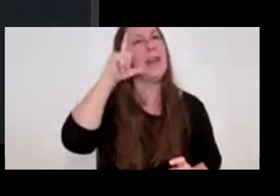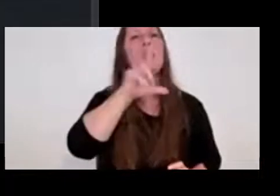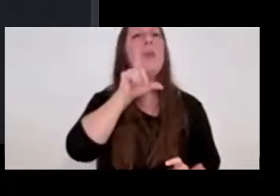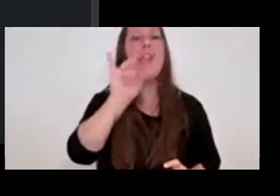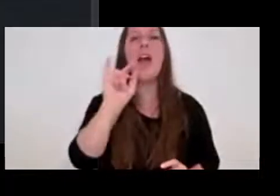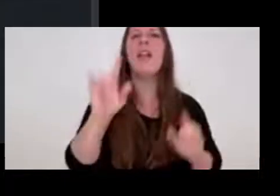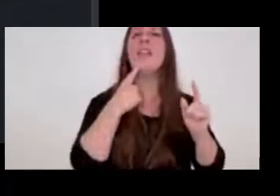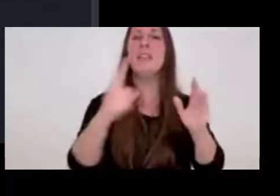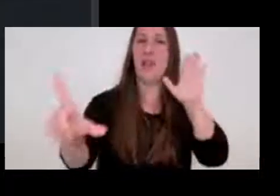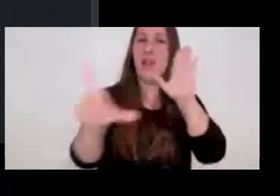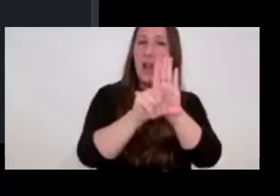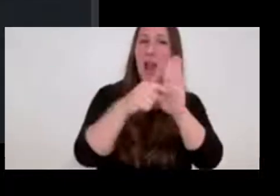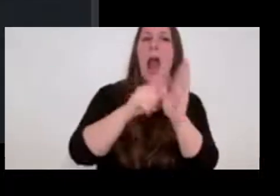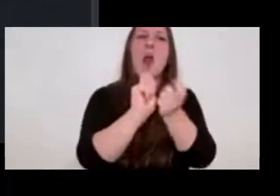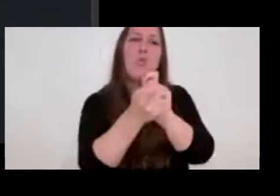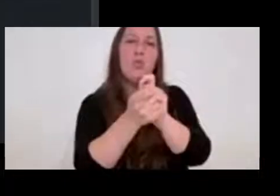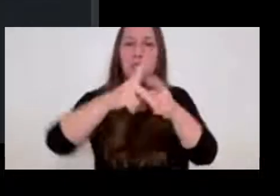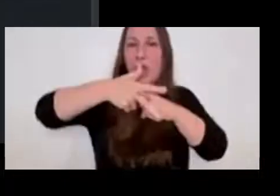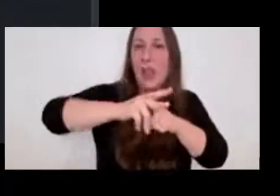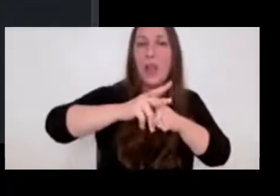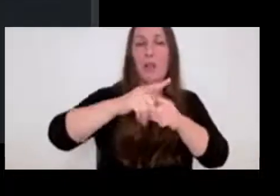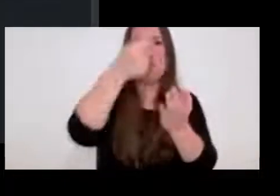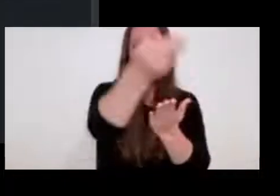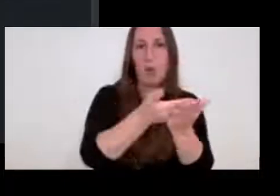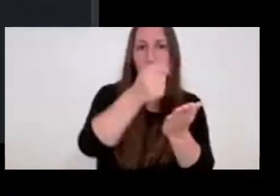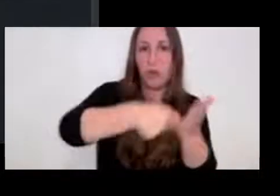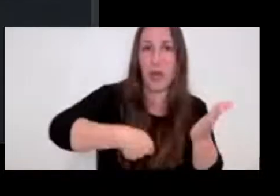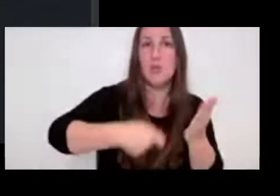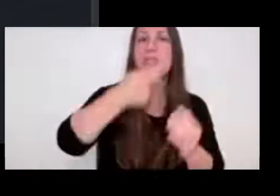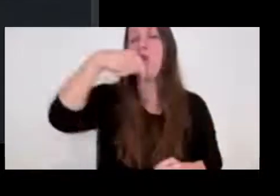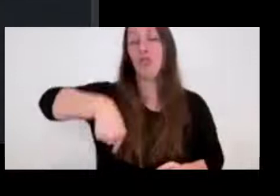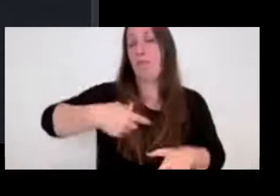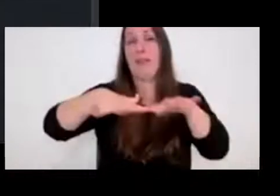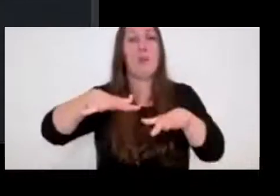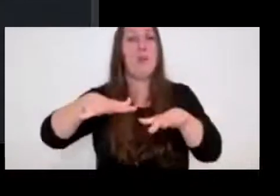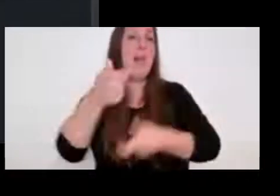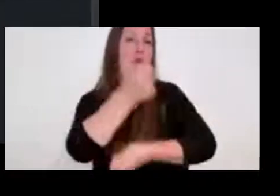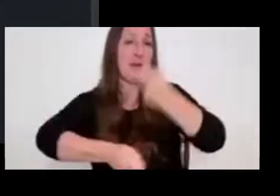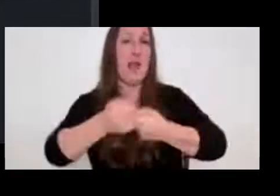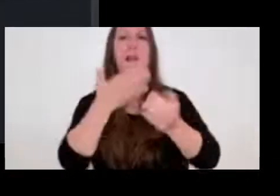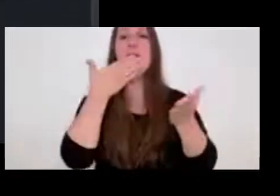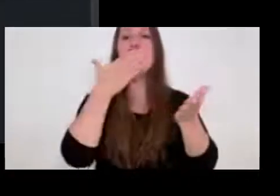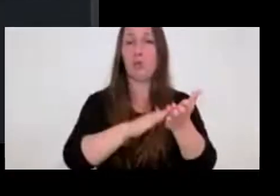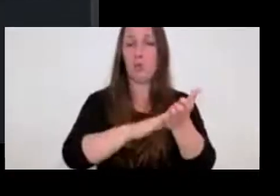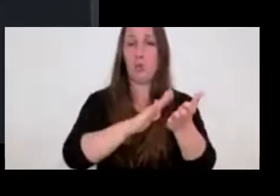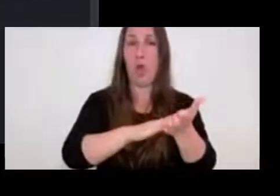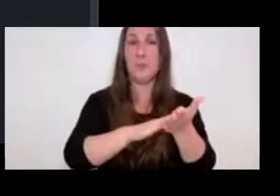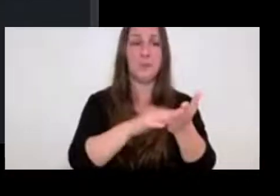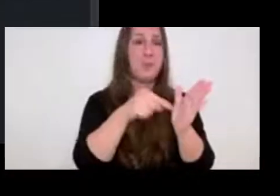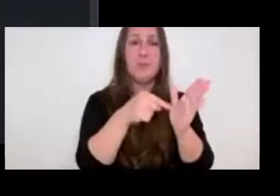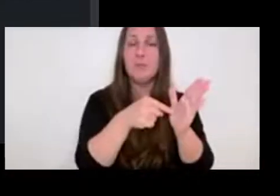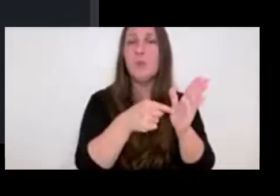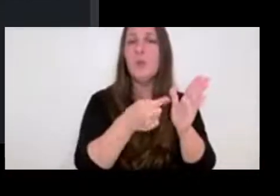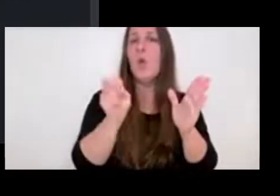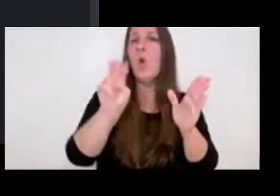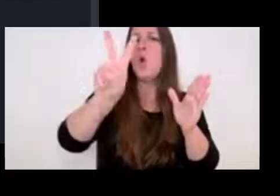ajuste en una factura o en un contrato. Si yo hoy tengo que hacer una actividad comercial y tengo que facturar, no sé cuándo voy a cobrar eso cuánto